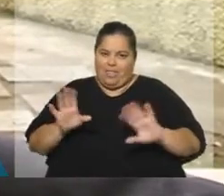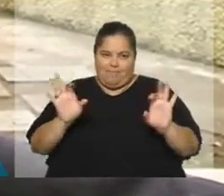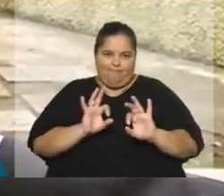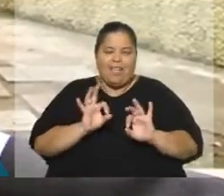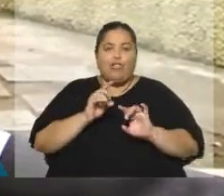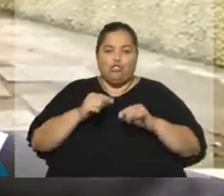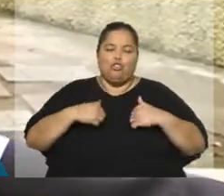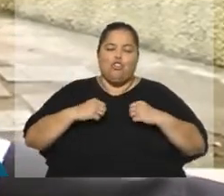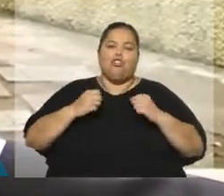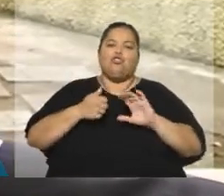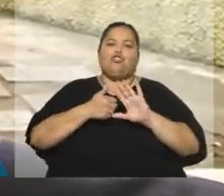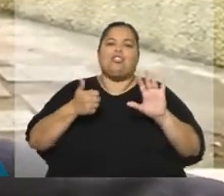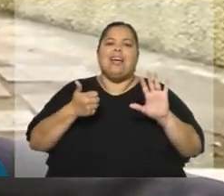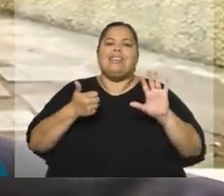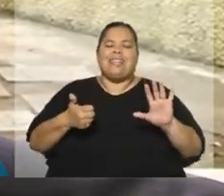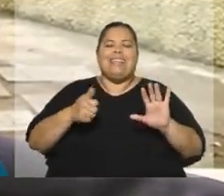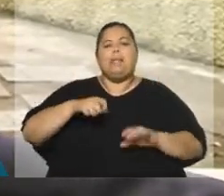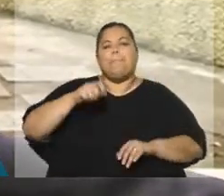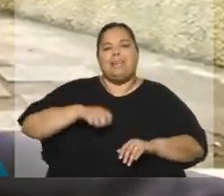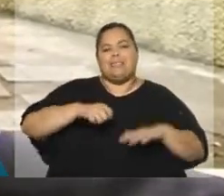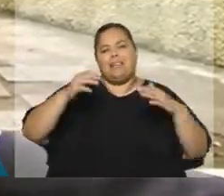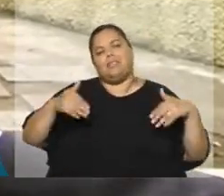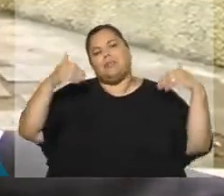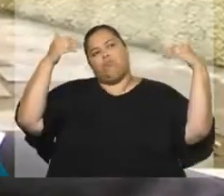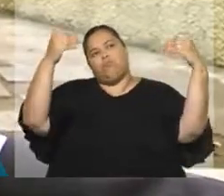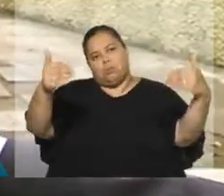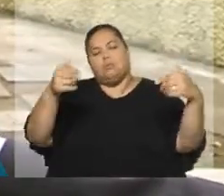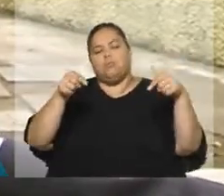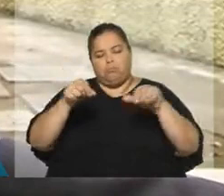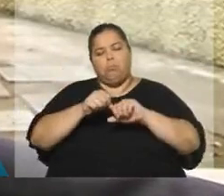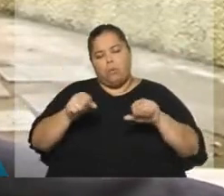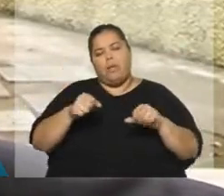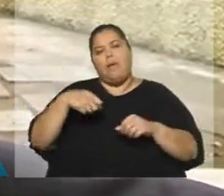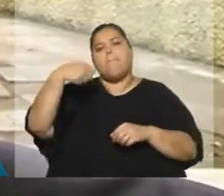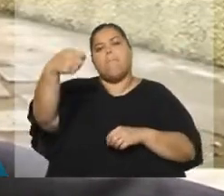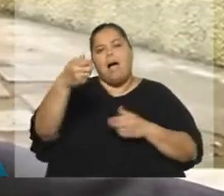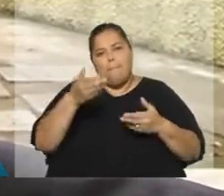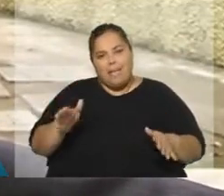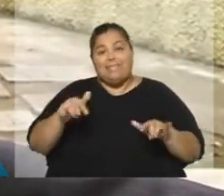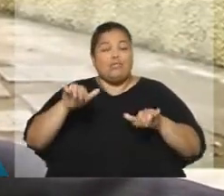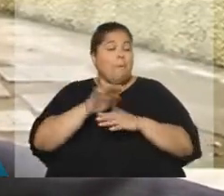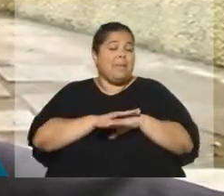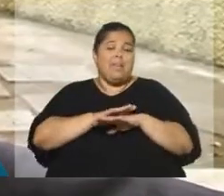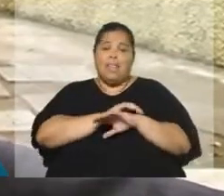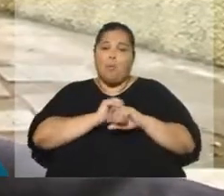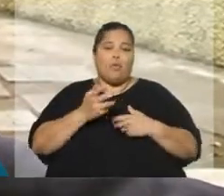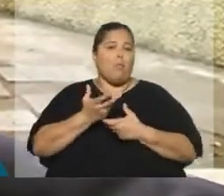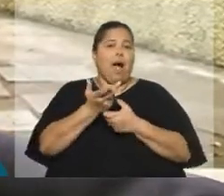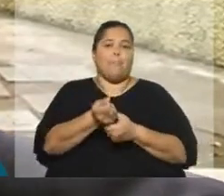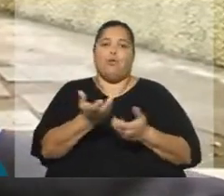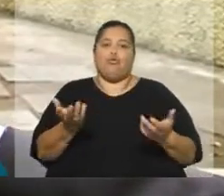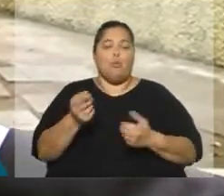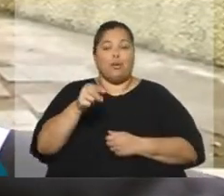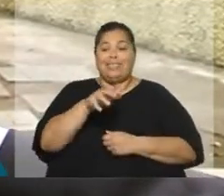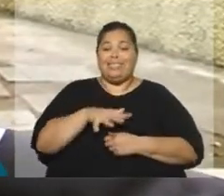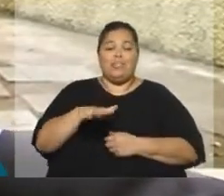vencimientos por 180 días, creo que es lo mínimo que podíamos aportarle en este momento, una situación que sin lugar a